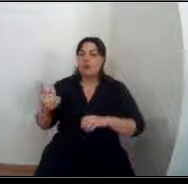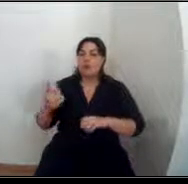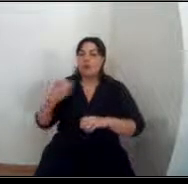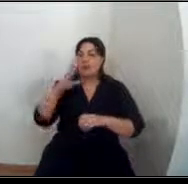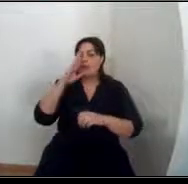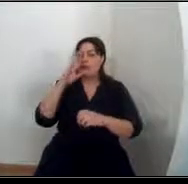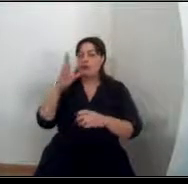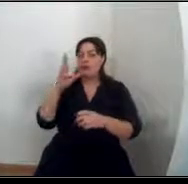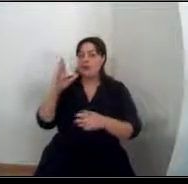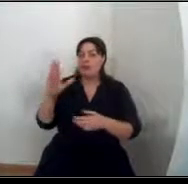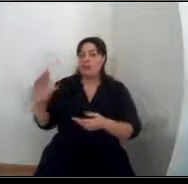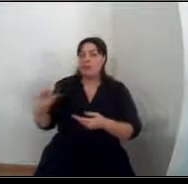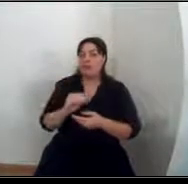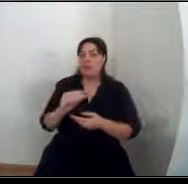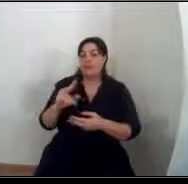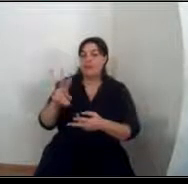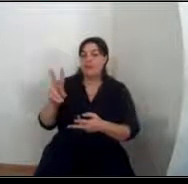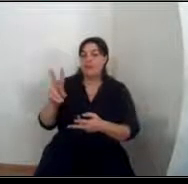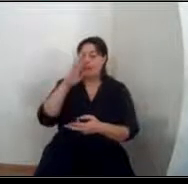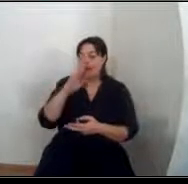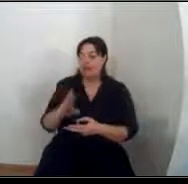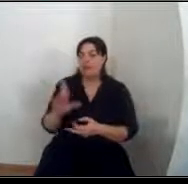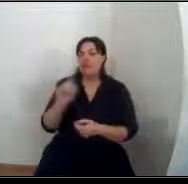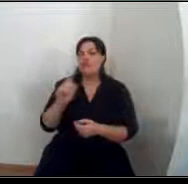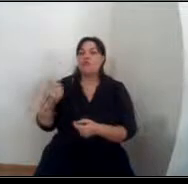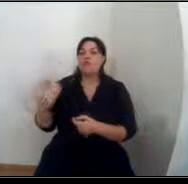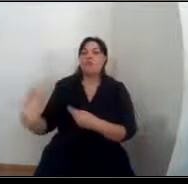fondos económicos?